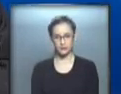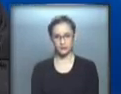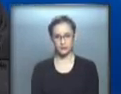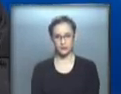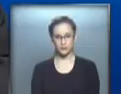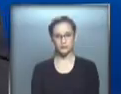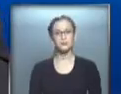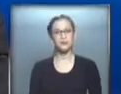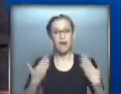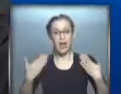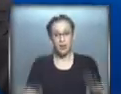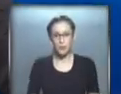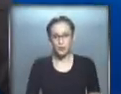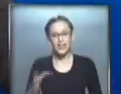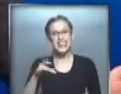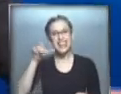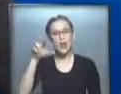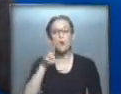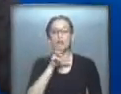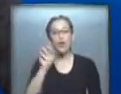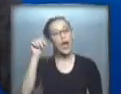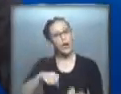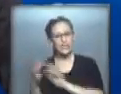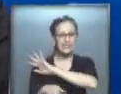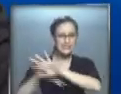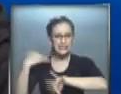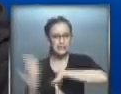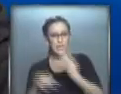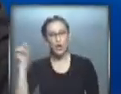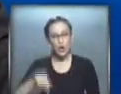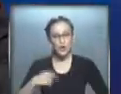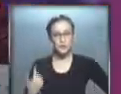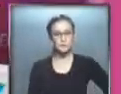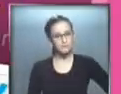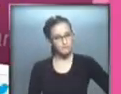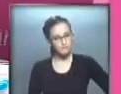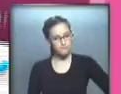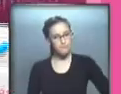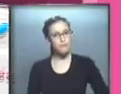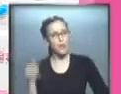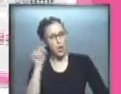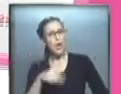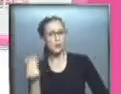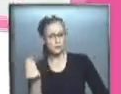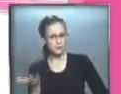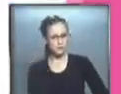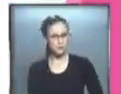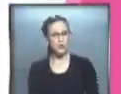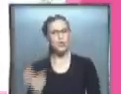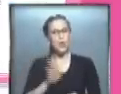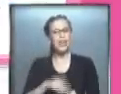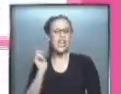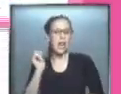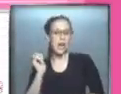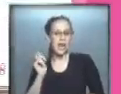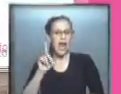vamos de él por ese momento la polémica del día chicos la polémica de hoy tiene que ver con